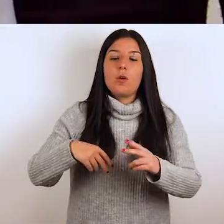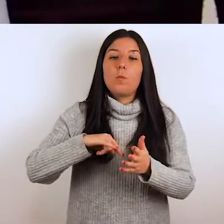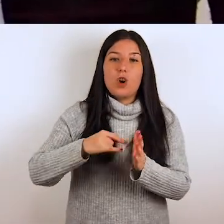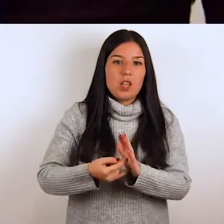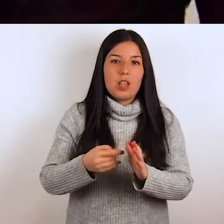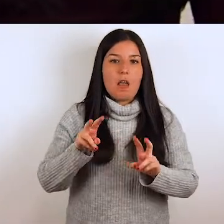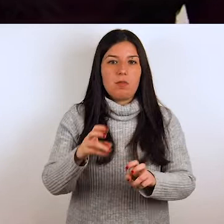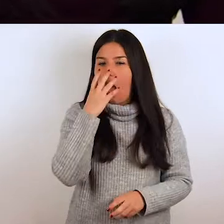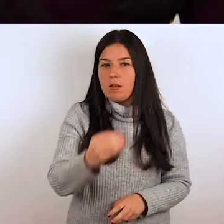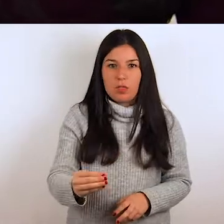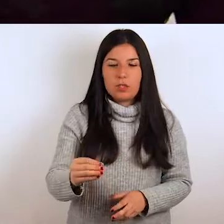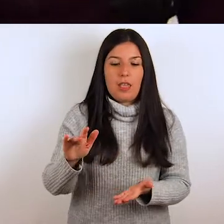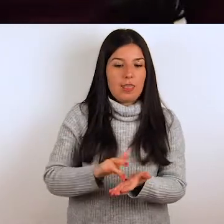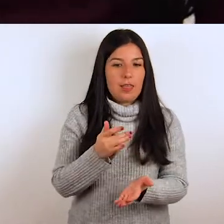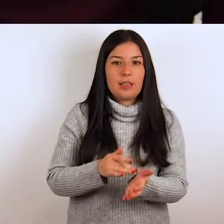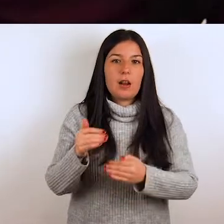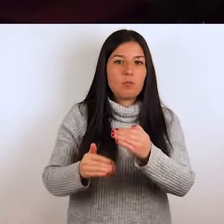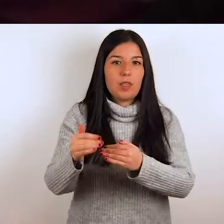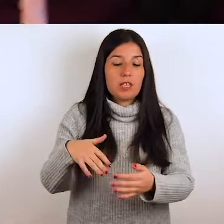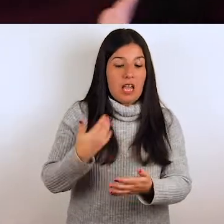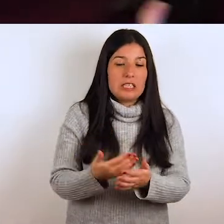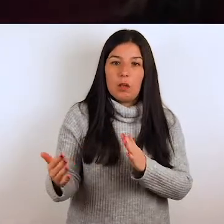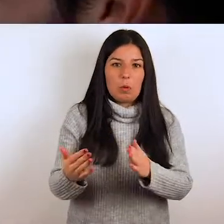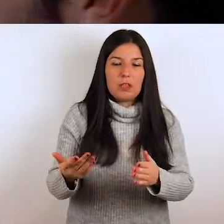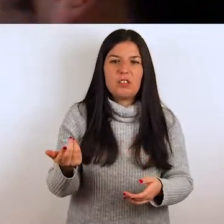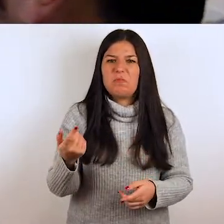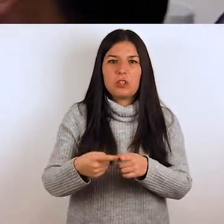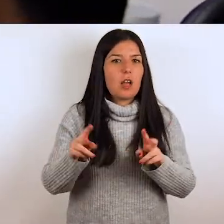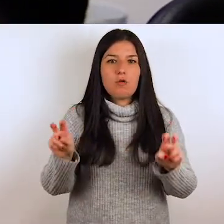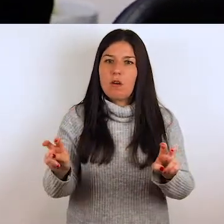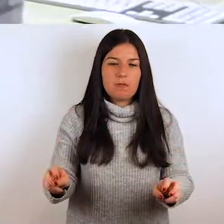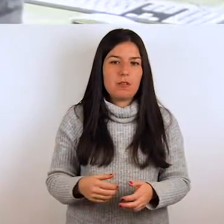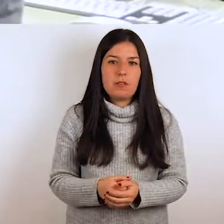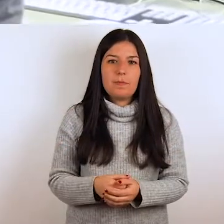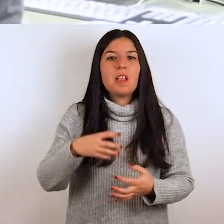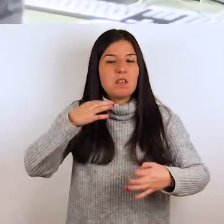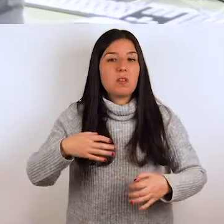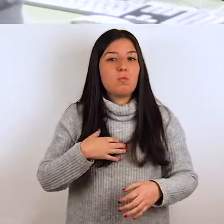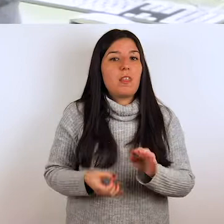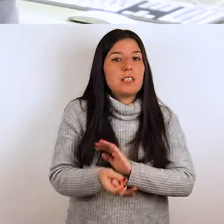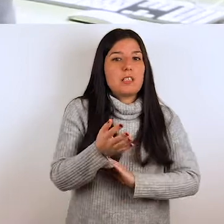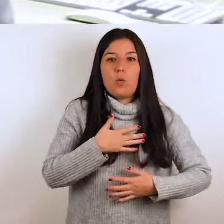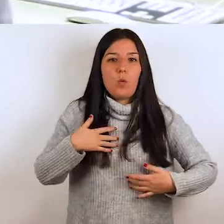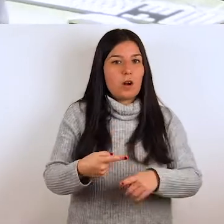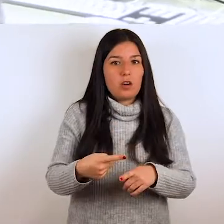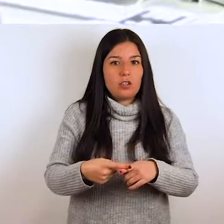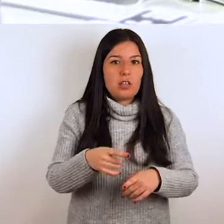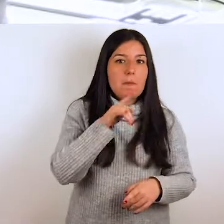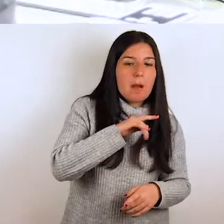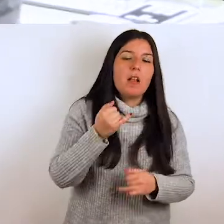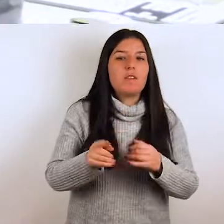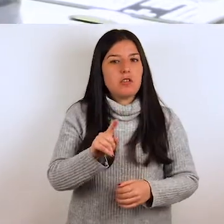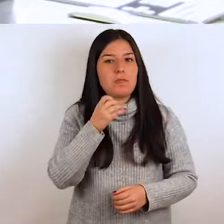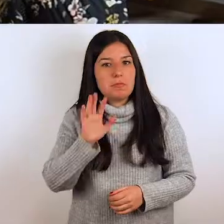El proyecto era muy ambicioso. La digitalización de procesos en ese momento era algo muy innovador. Sí, la verdad es que podía haber salido cualquier cosa,